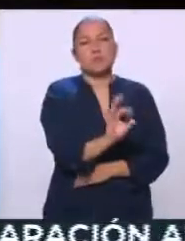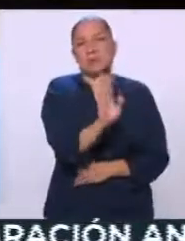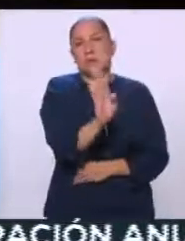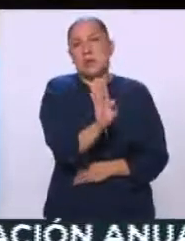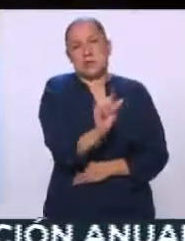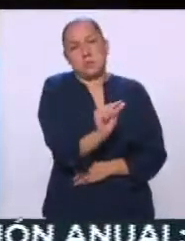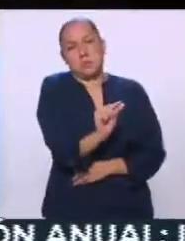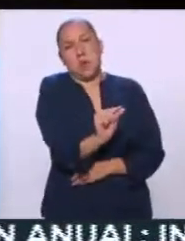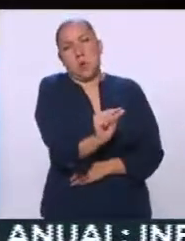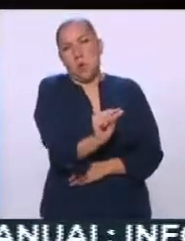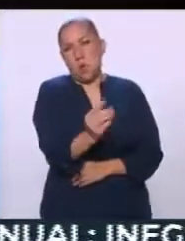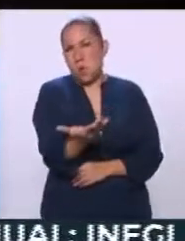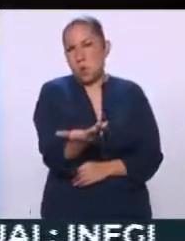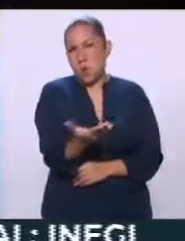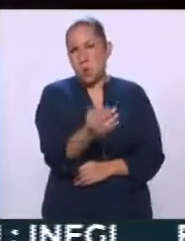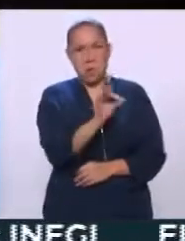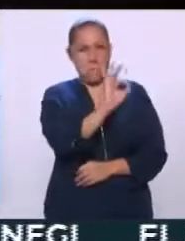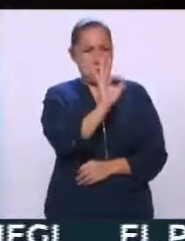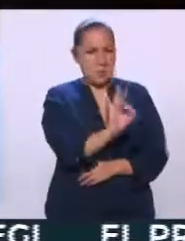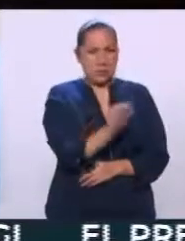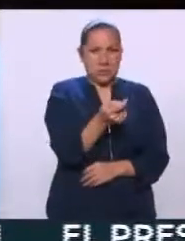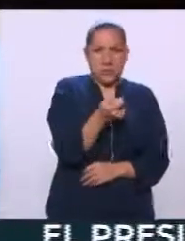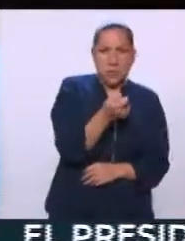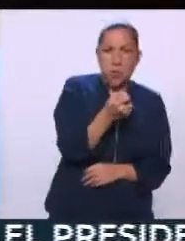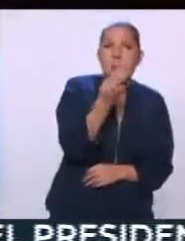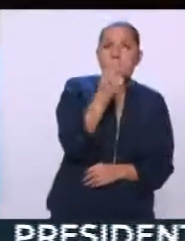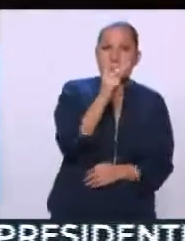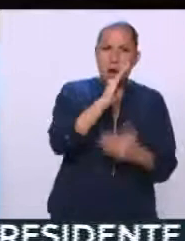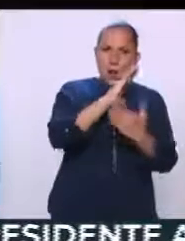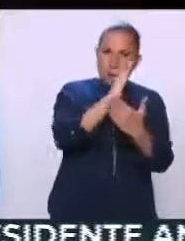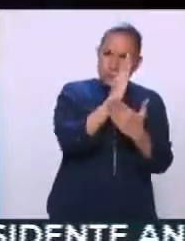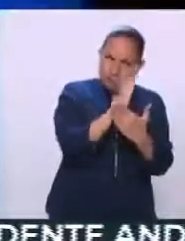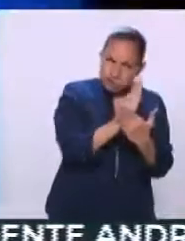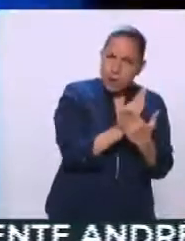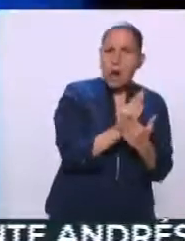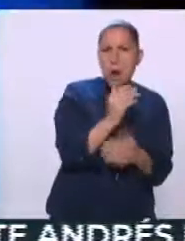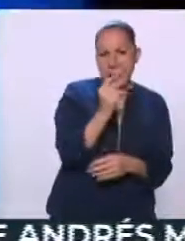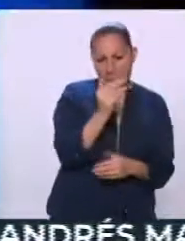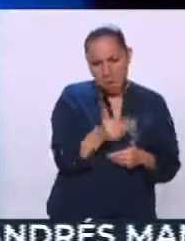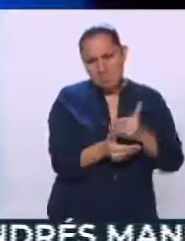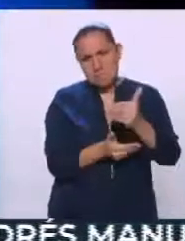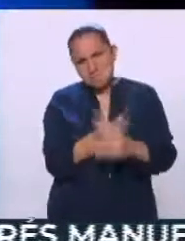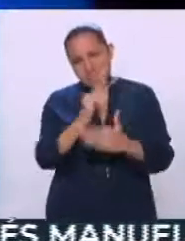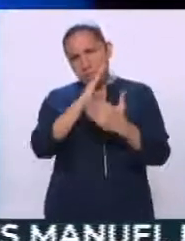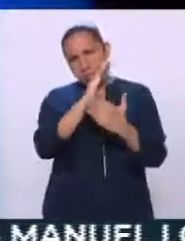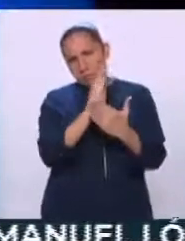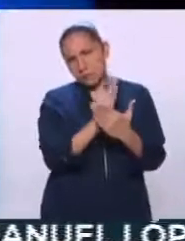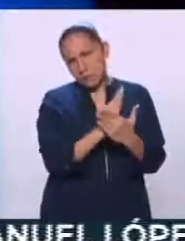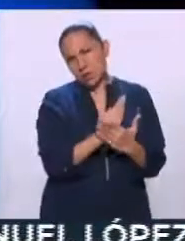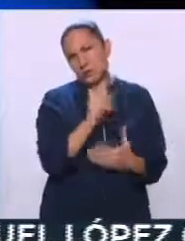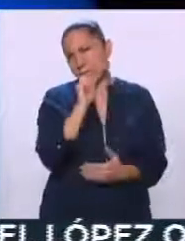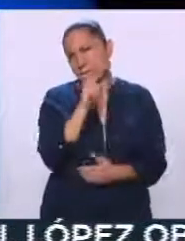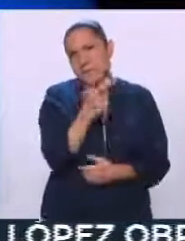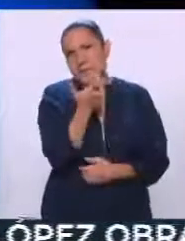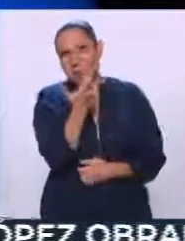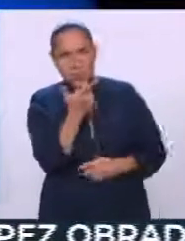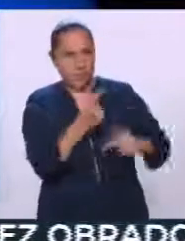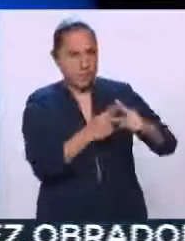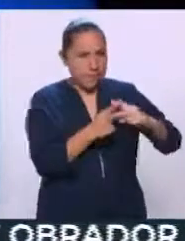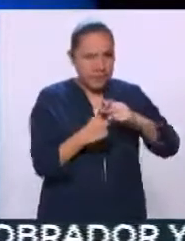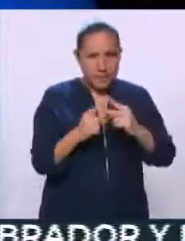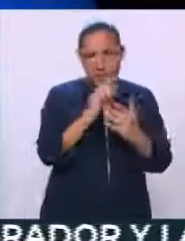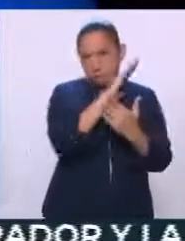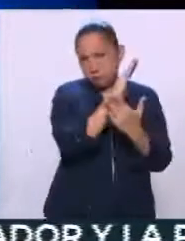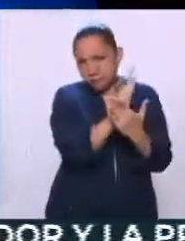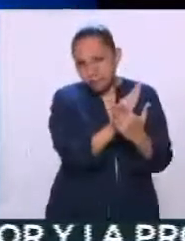con cierta gradualidad reabriendo las economías, ¿no?, estatales. Sí, sin duda, es decir, no nos encontramos en una